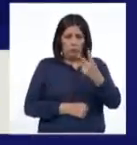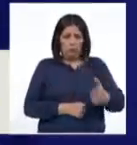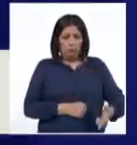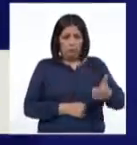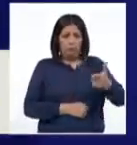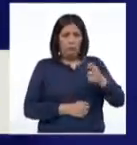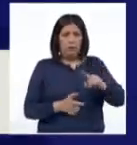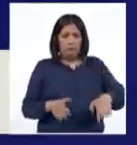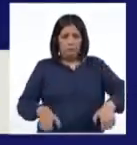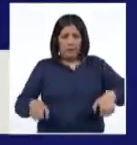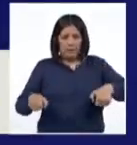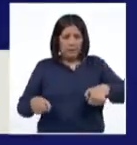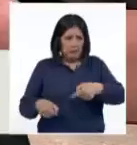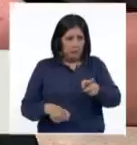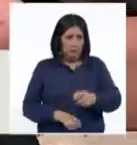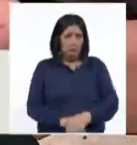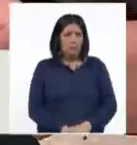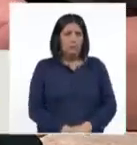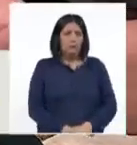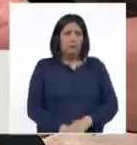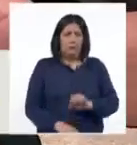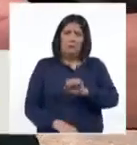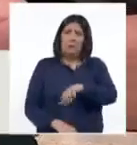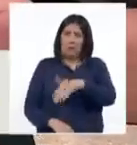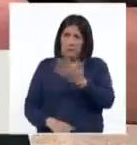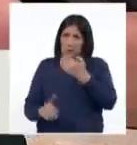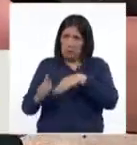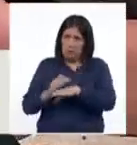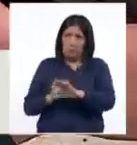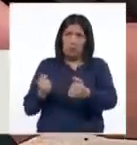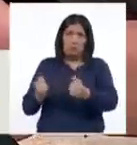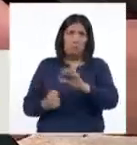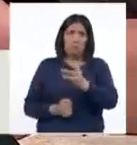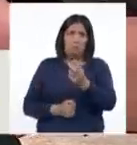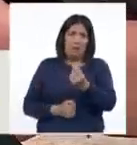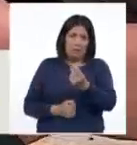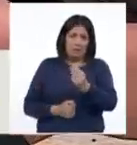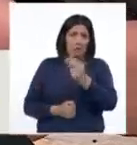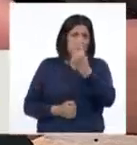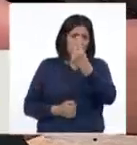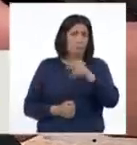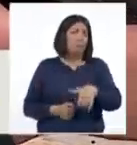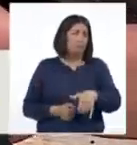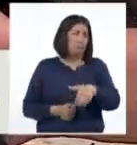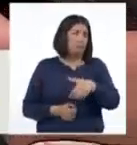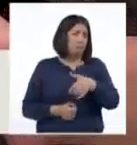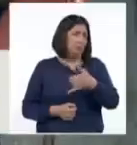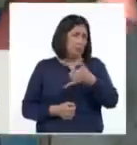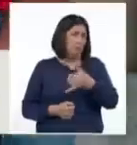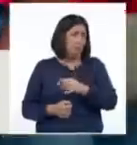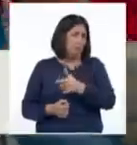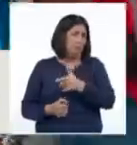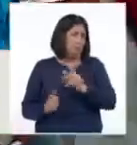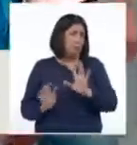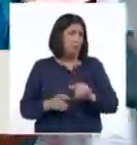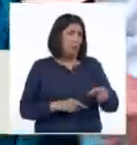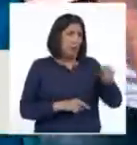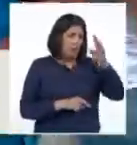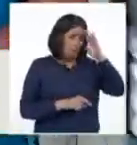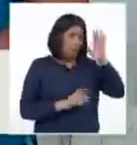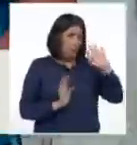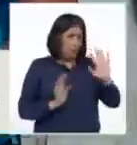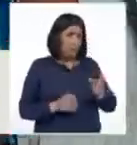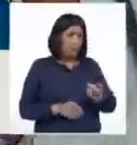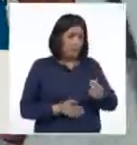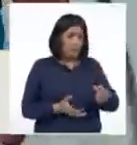fuego y unos maletines. Había plata y 2 pistolas, nada más. Y la policía, menos mal que